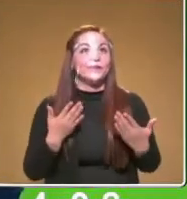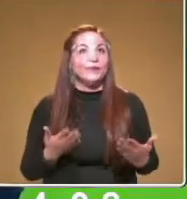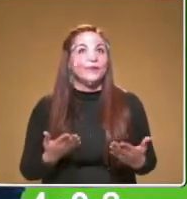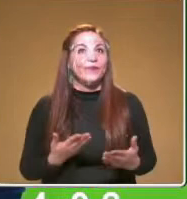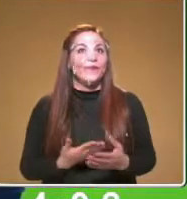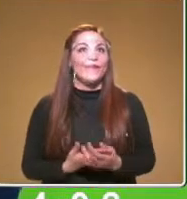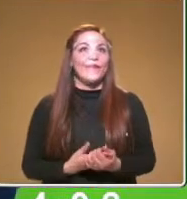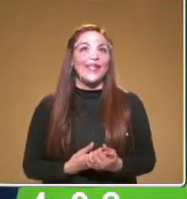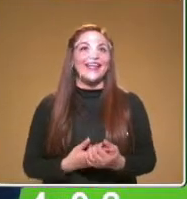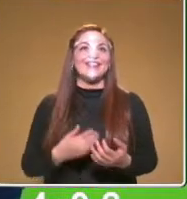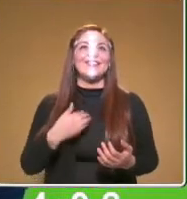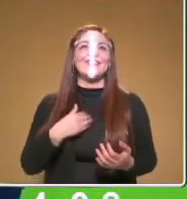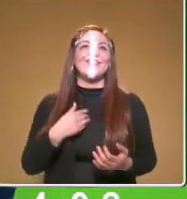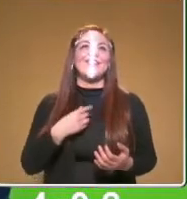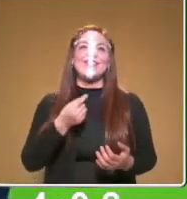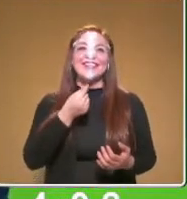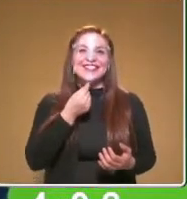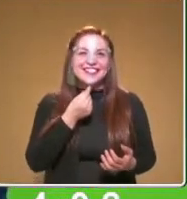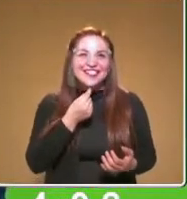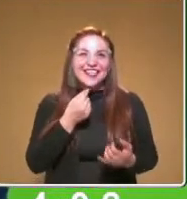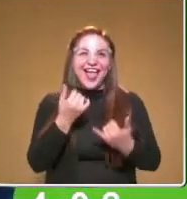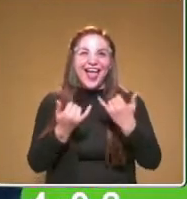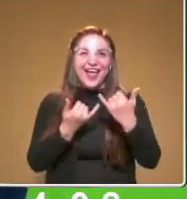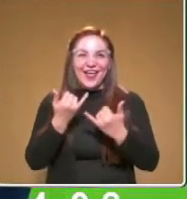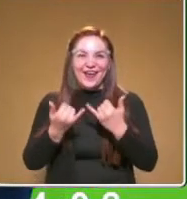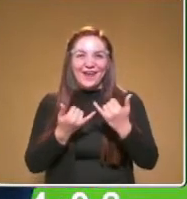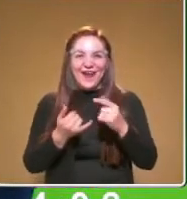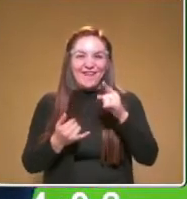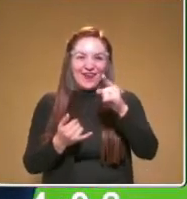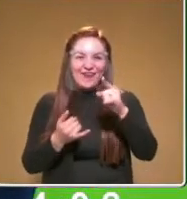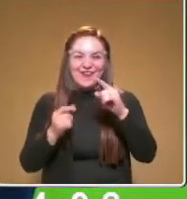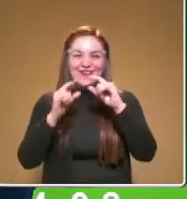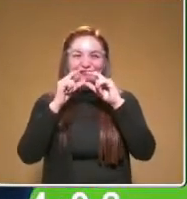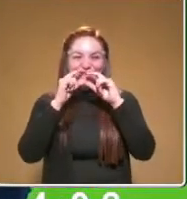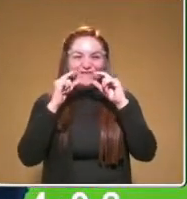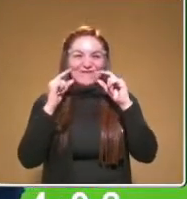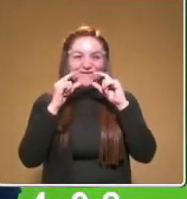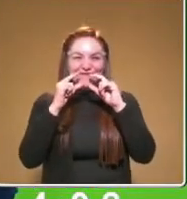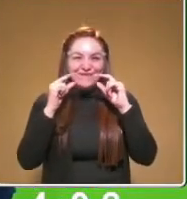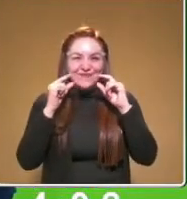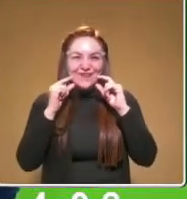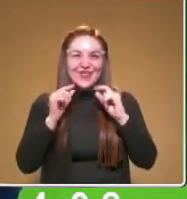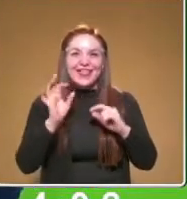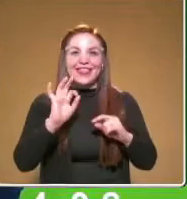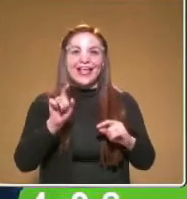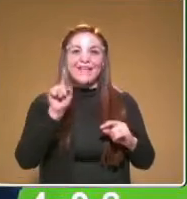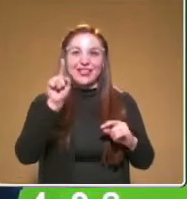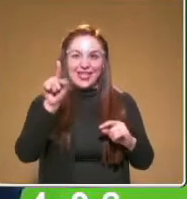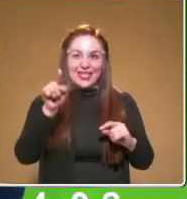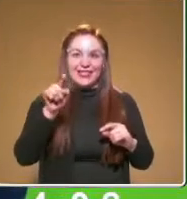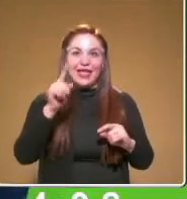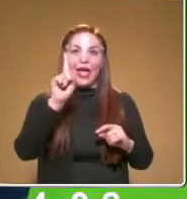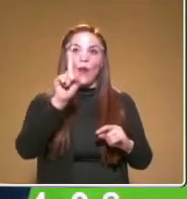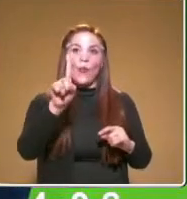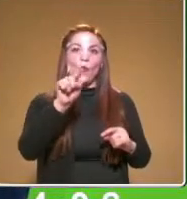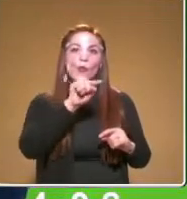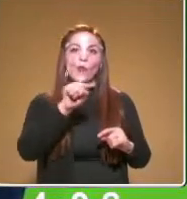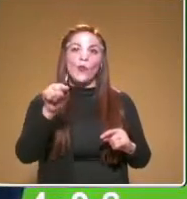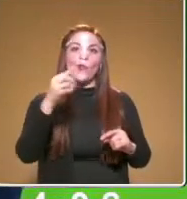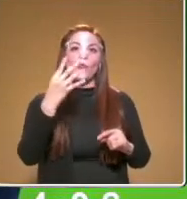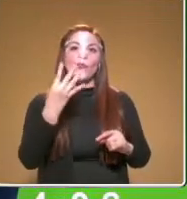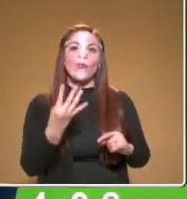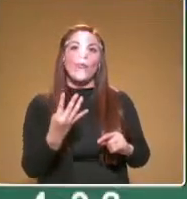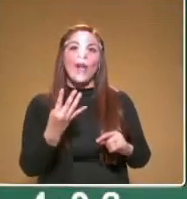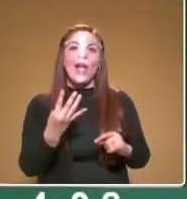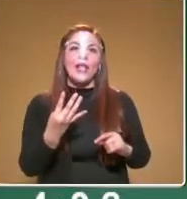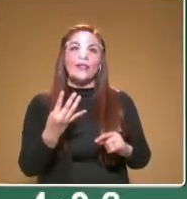lo jugaba, maestra, de chiquita. ¿Qué posición tendría la figura si da un cuarto de giro? Un cuarto de giro. Vamos